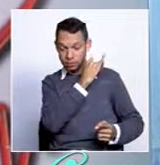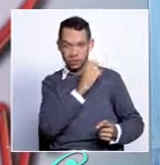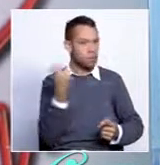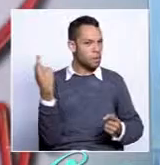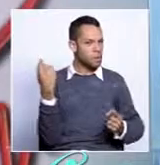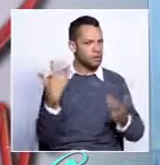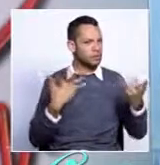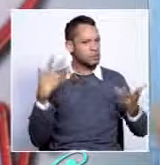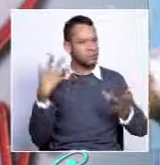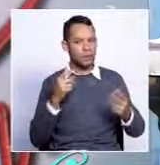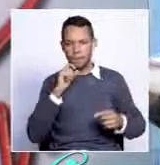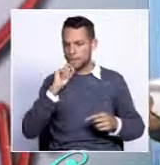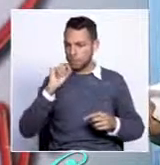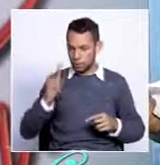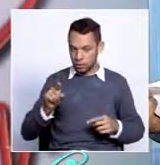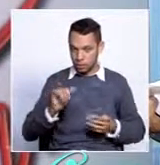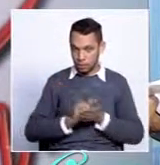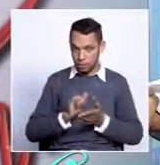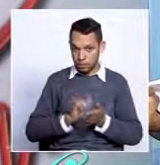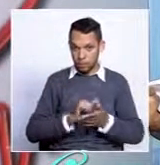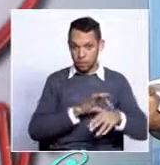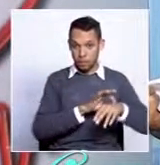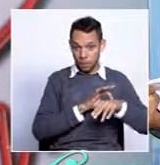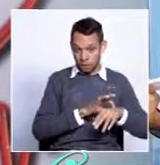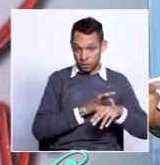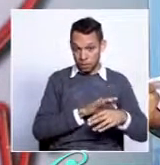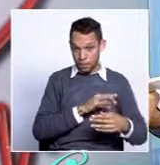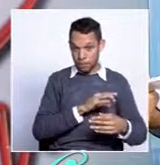pregunta es sería el mismo médico